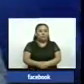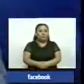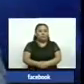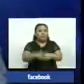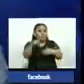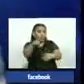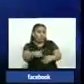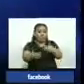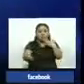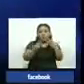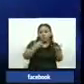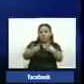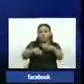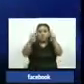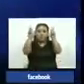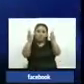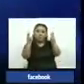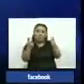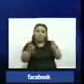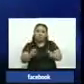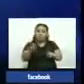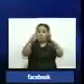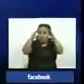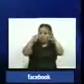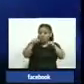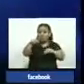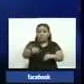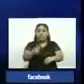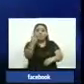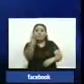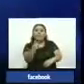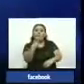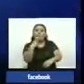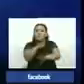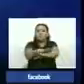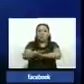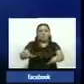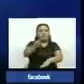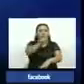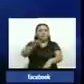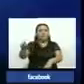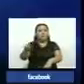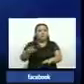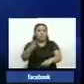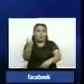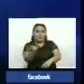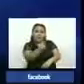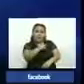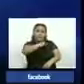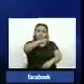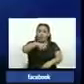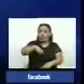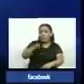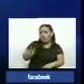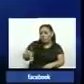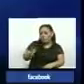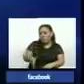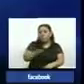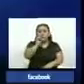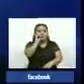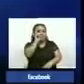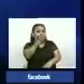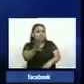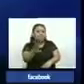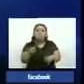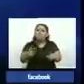Vamos a entrar en detalle en las informaciones que tenemos para este día viernes, cierre de semana. Los empresarios del transporte colectivo sostienen que no